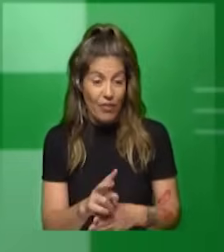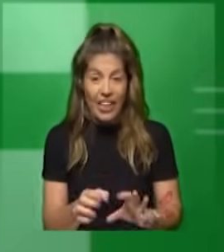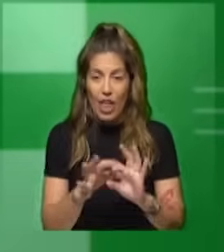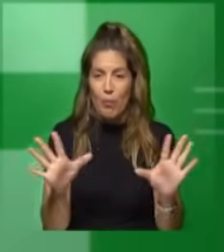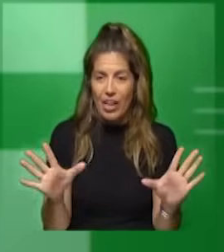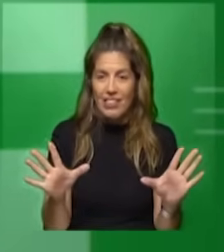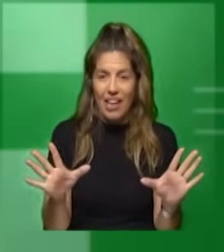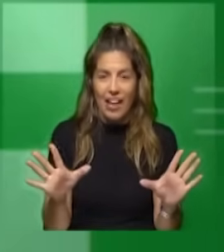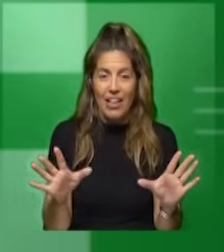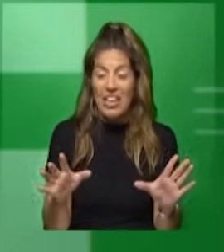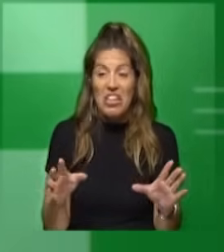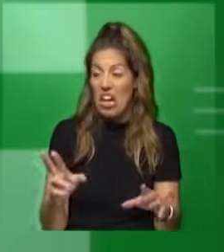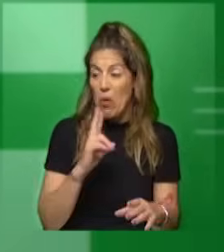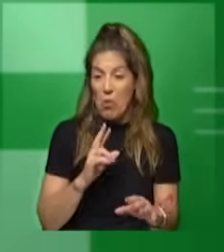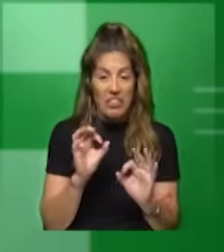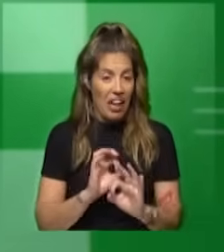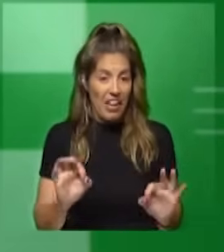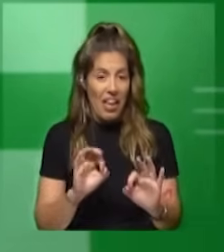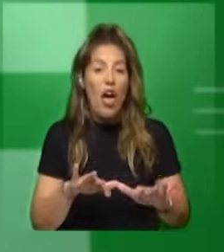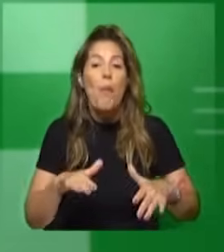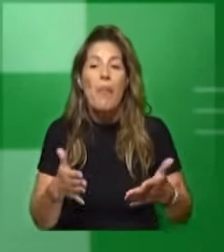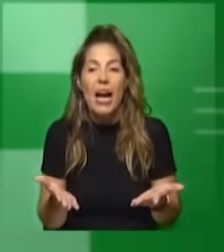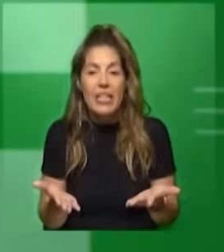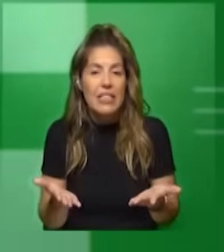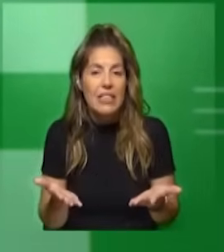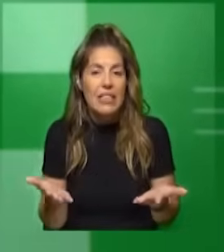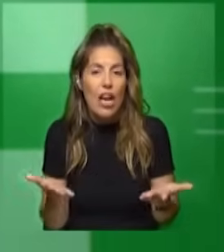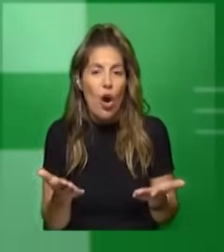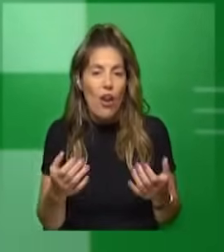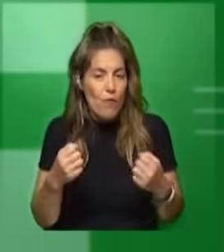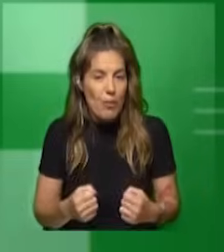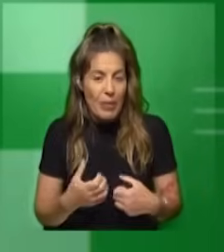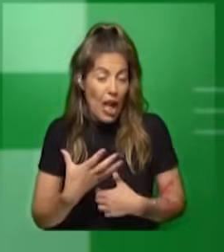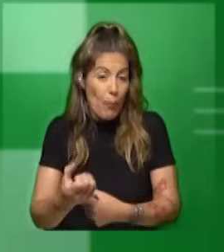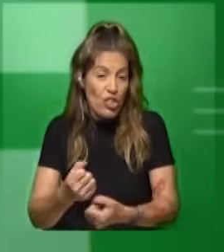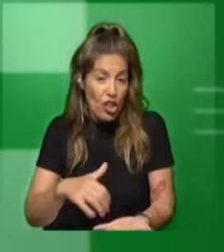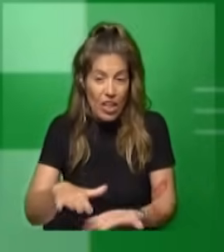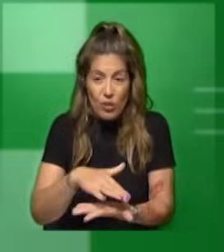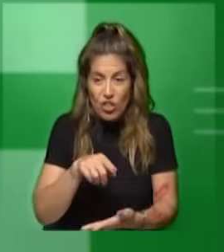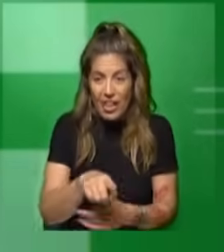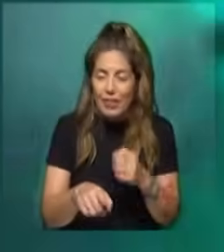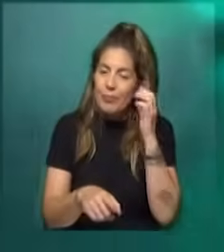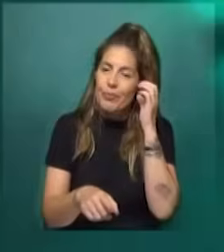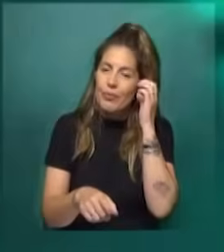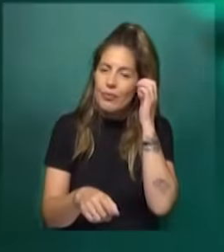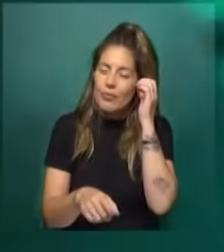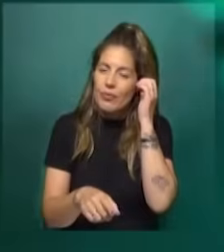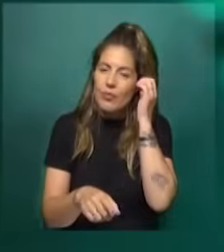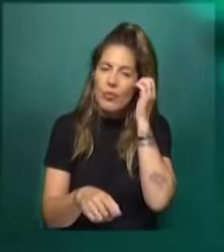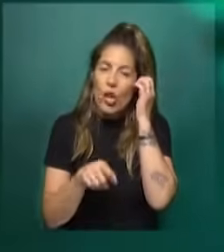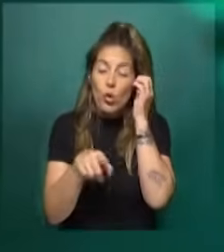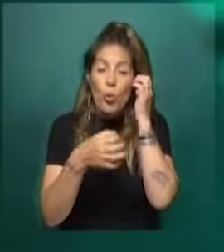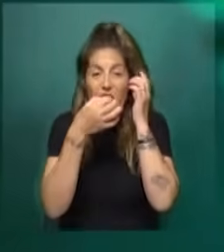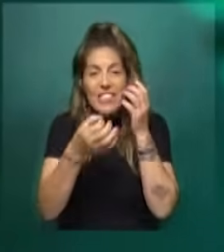democracia, y no hemos recibido respuesta. Parece que están firmemente apoyando la situación. Bueno, porque vos decías recién, se